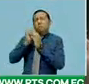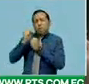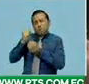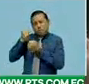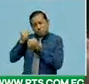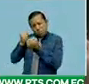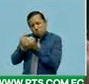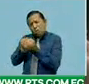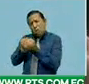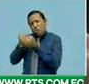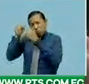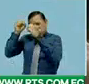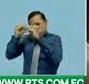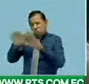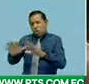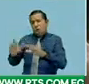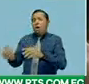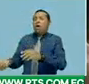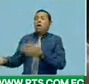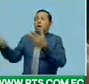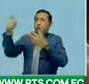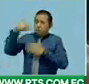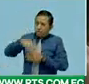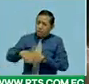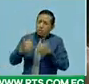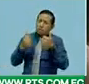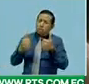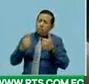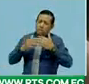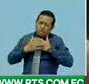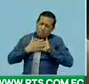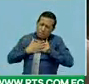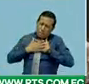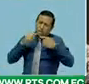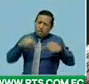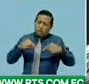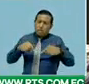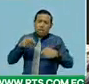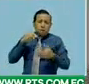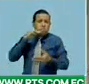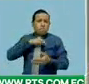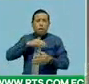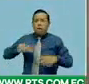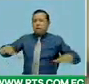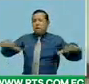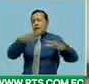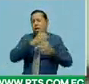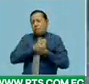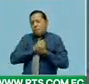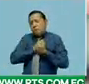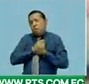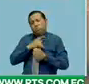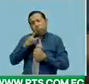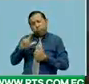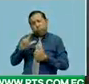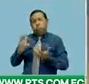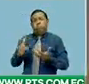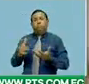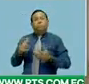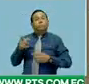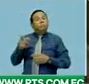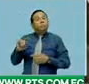al alcalde y que regrese aquí a su ciudad, que los mantenses le quieren y le esperan al alcalde. El burgomaestre actualmente tiene más